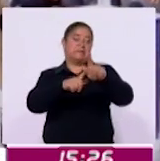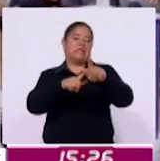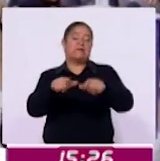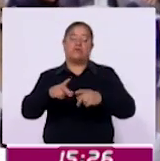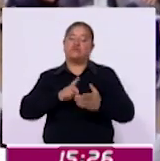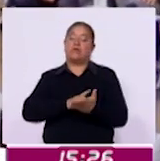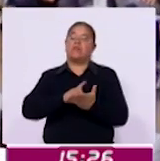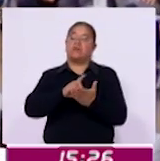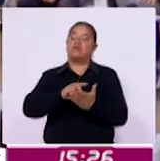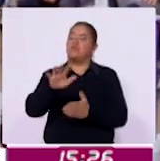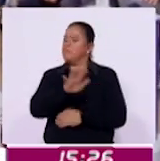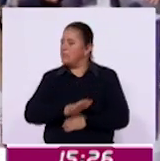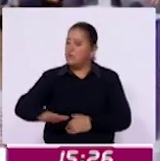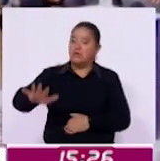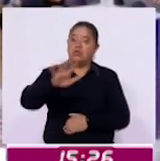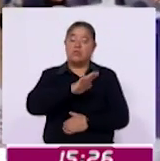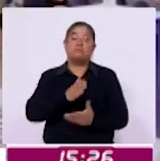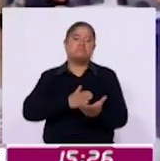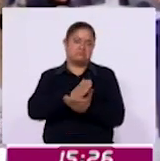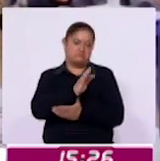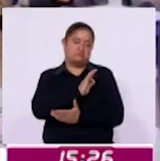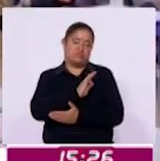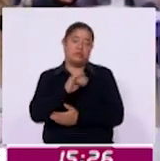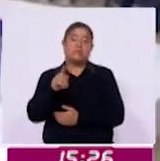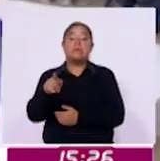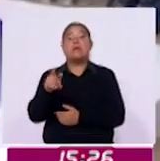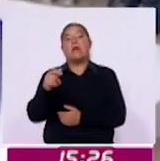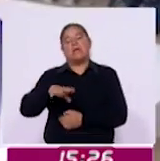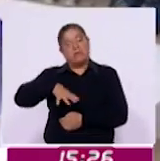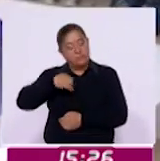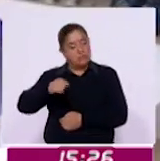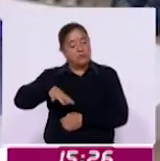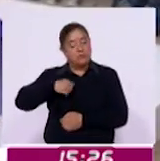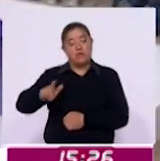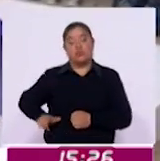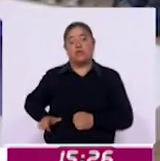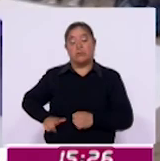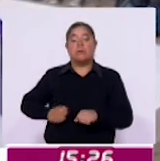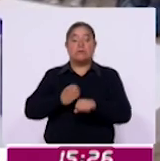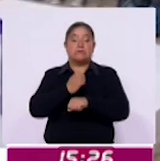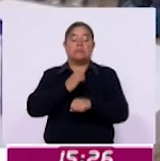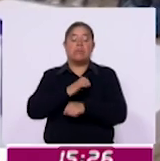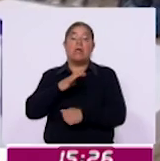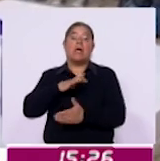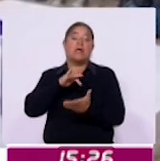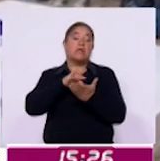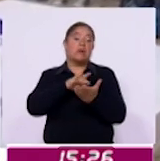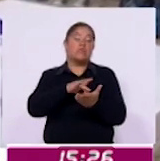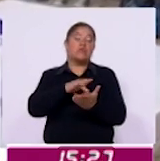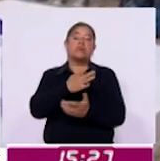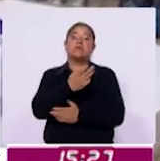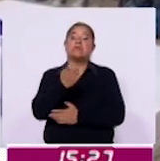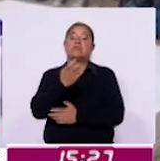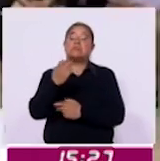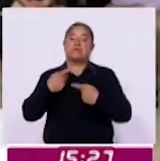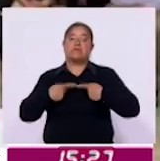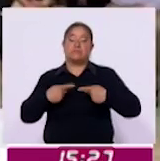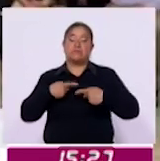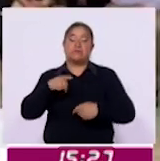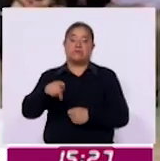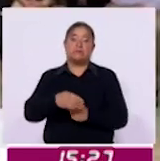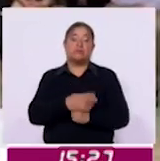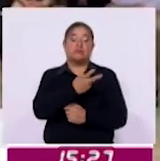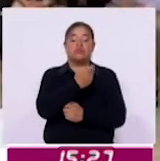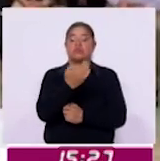accesible. Asimismo, se dio a conocer que gracias a la suma de esfuerzos, el gobierno estatal brindó un apoyo a 300 personas, de las